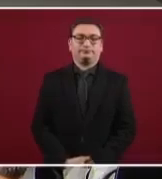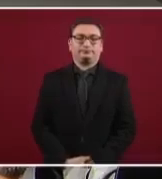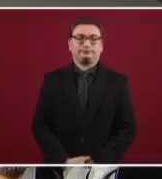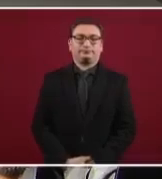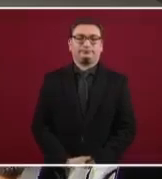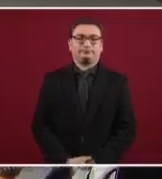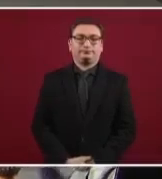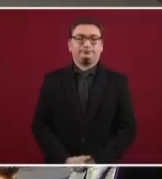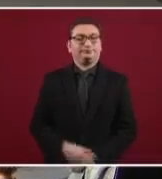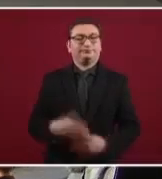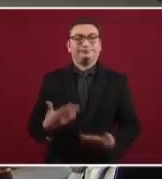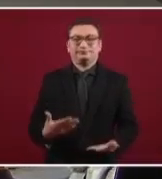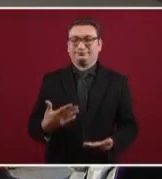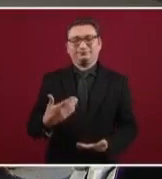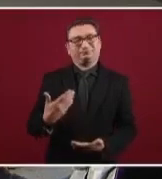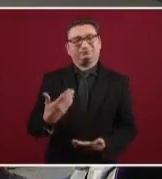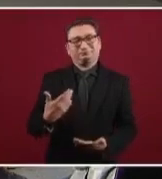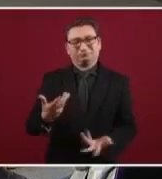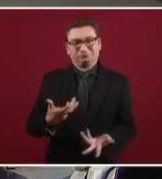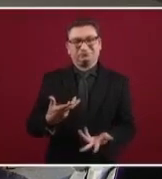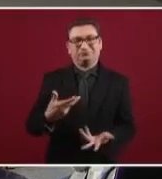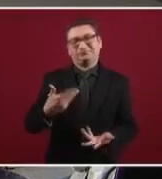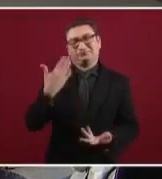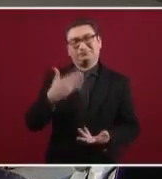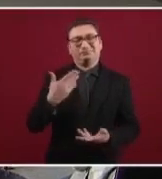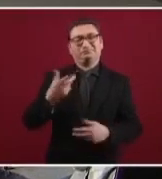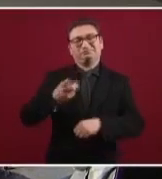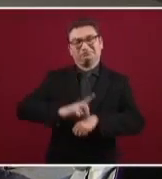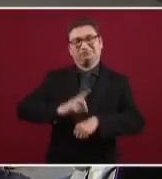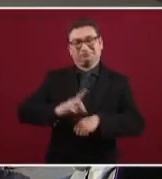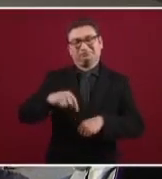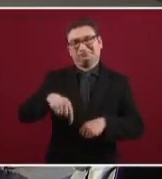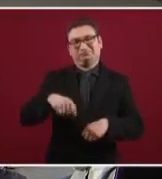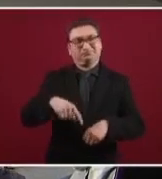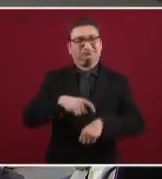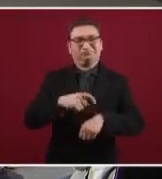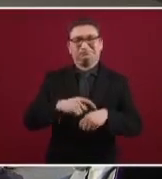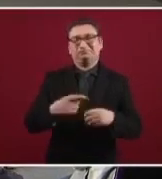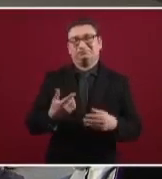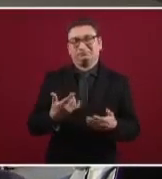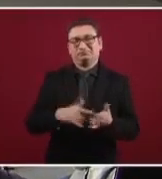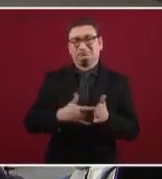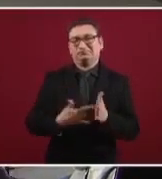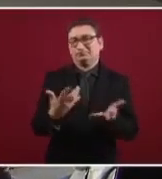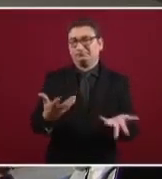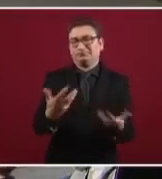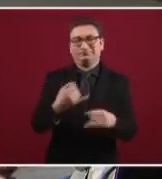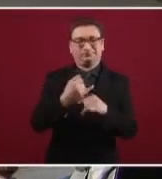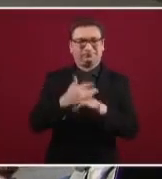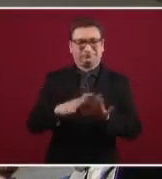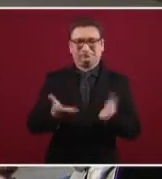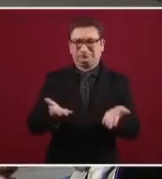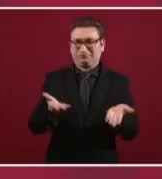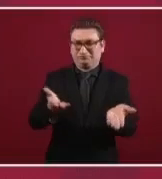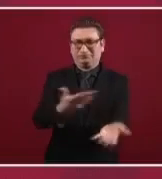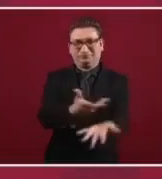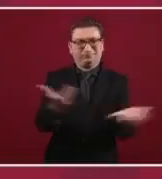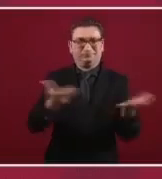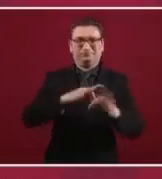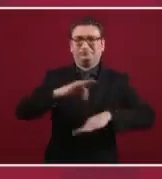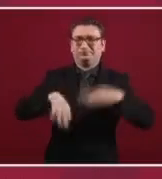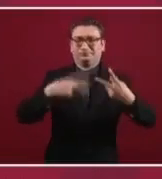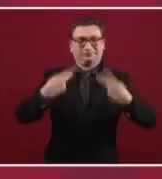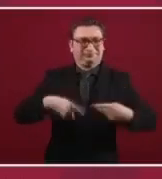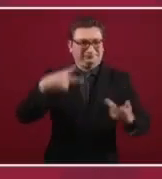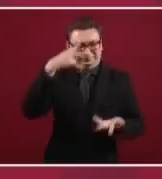como todos los días a esta hora, vamos a informar a los mexicanos